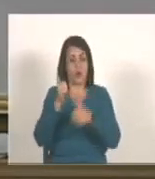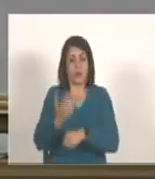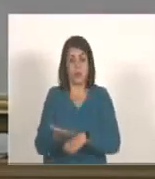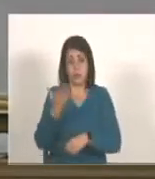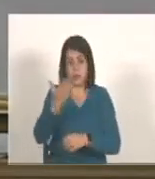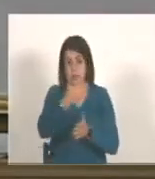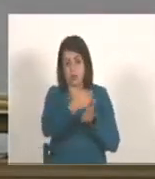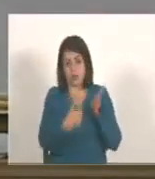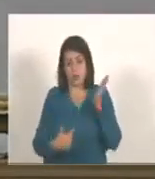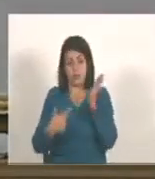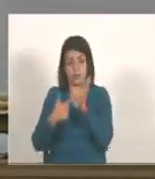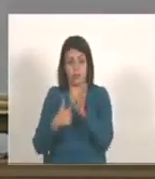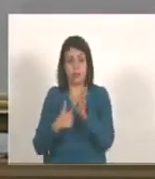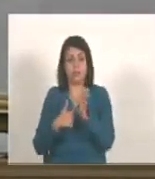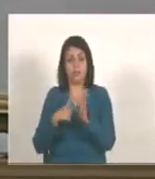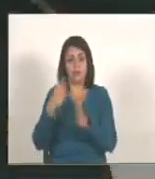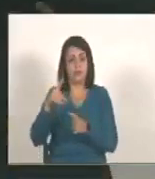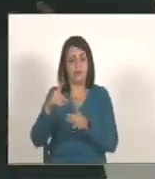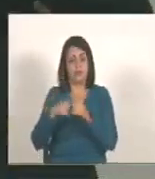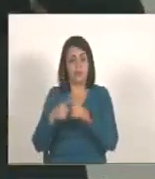validez del laudo arbitral de